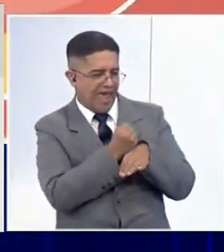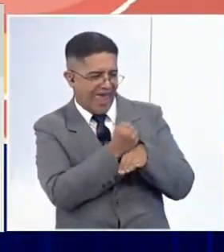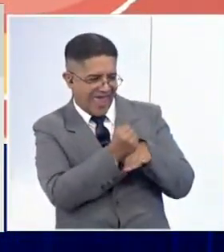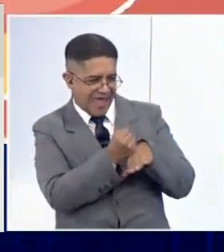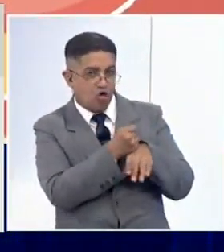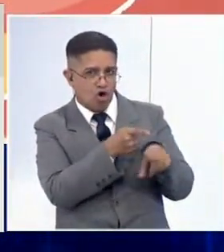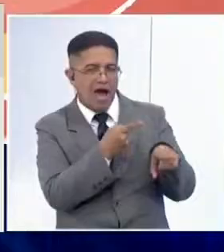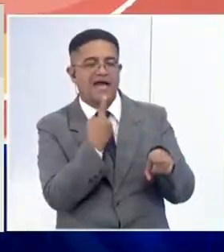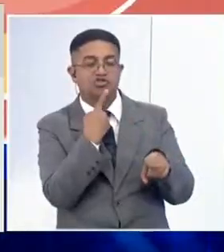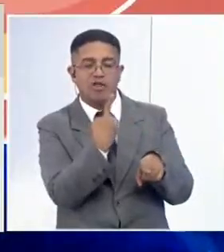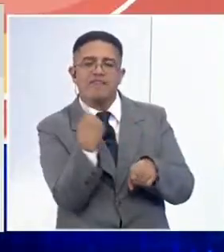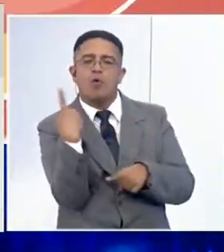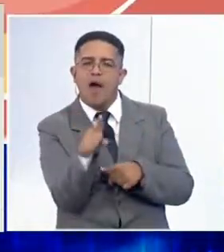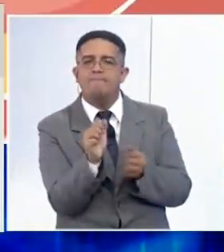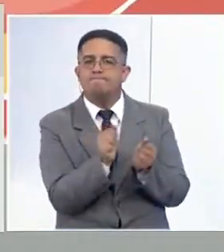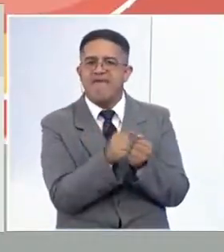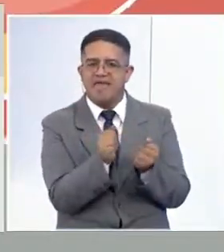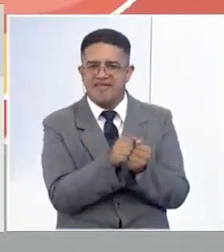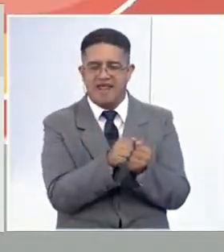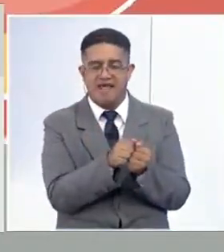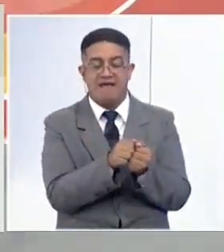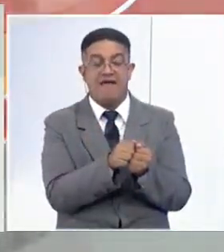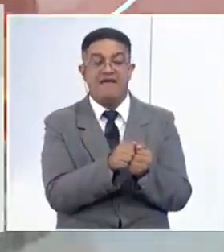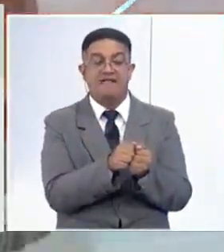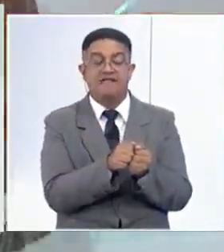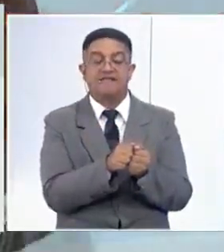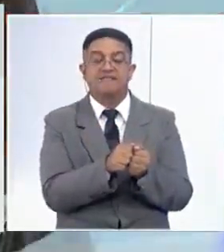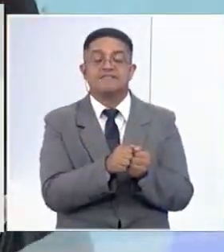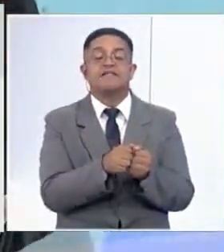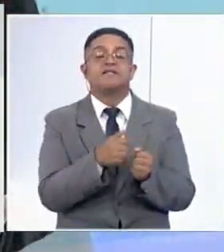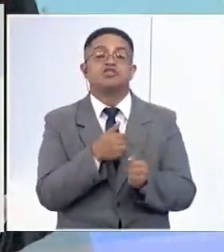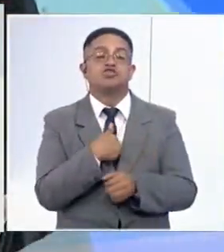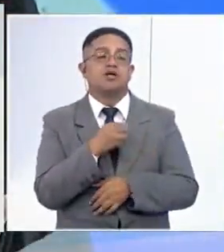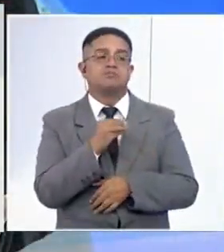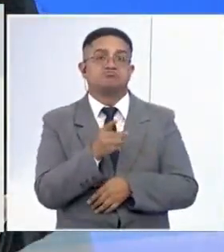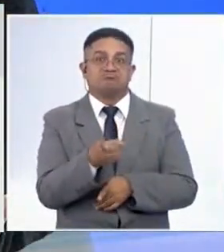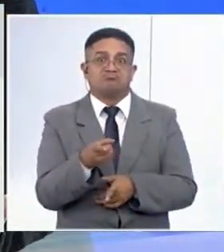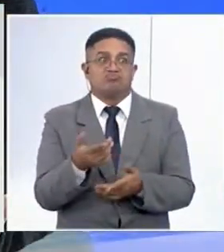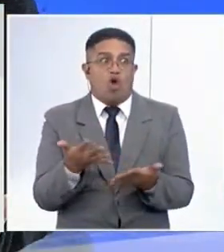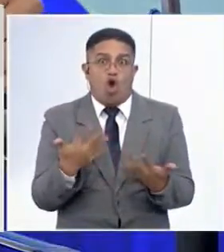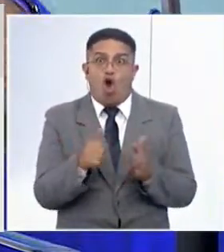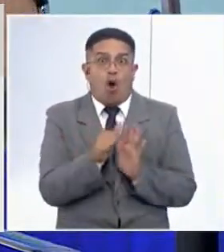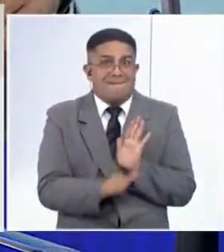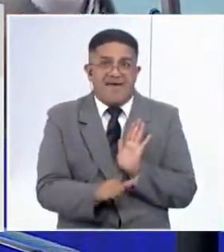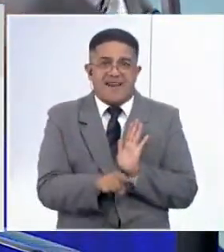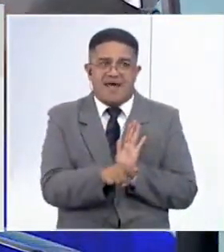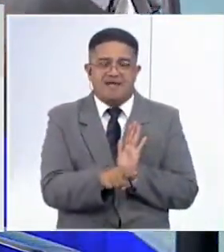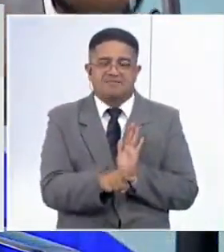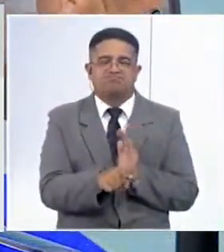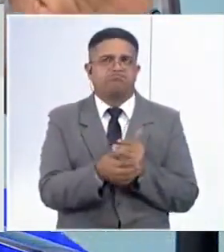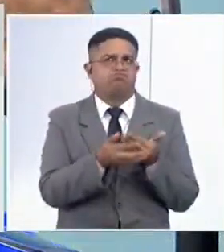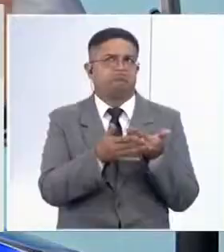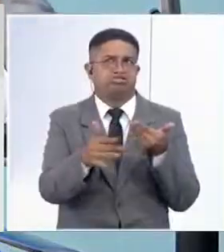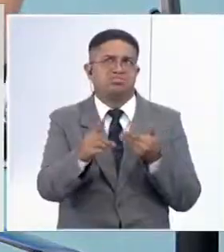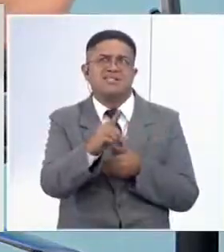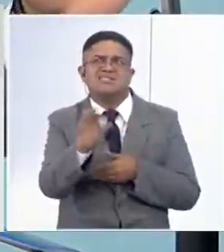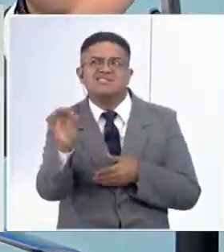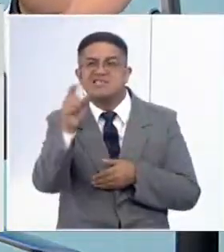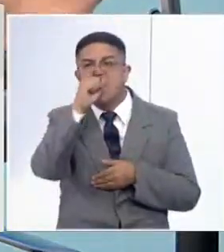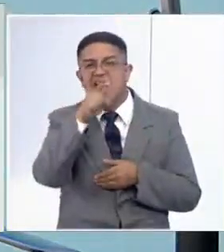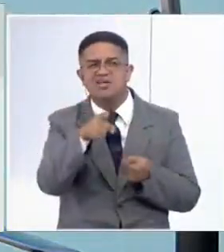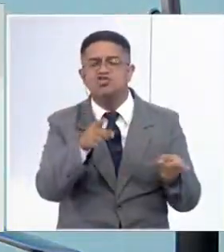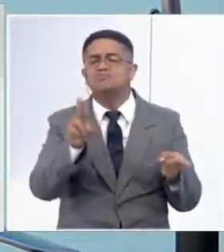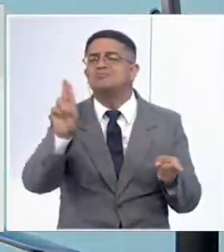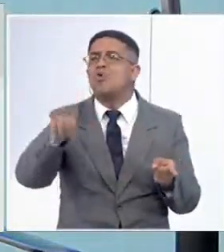tienes cálculo en tu vesícula. Yo te puedo decir que es totalmente falso, opérate de emergencia ya. Puede ser que pasen 100 años y tu vesícula jamás